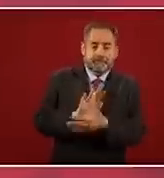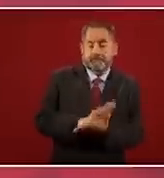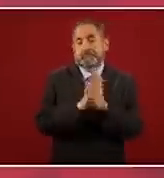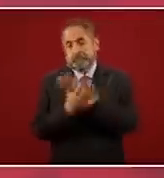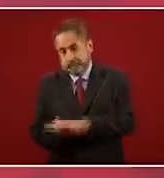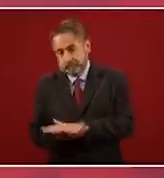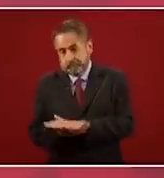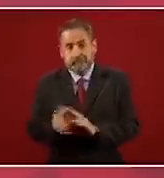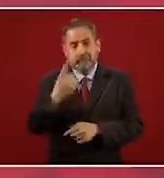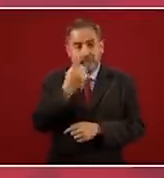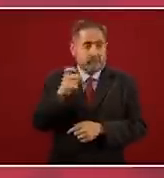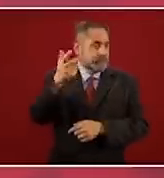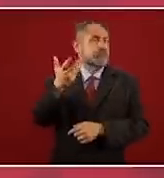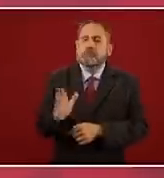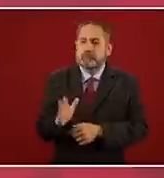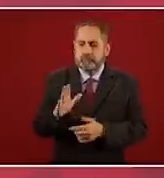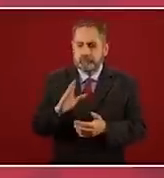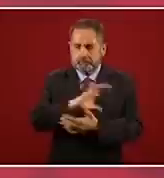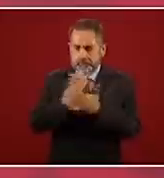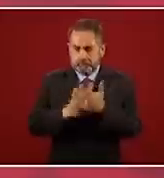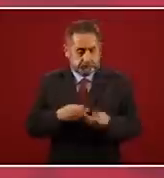110 contratos.